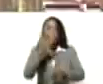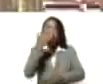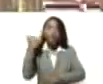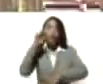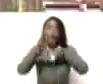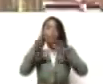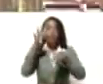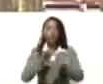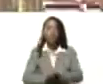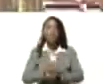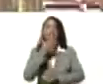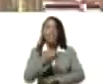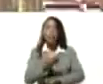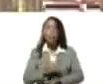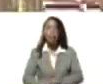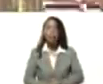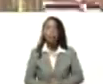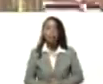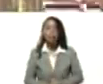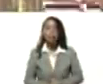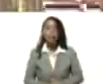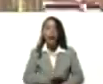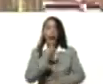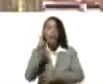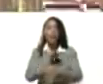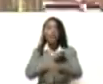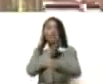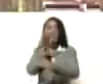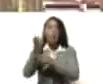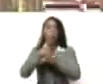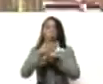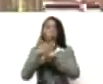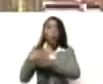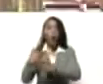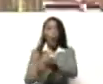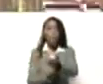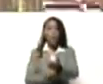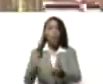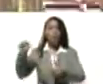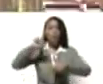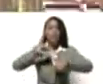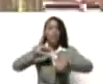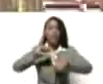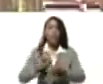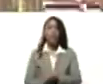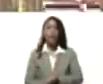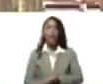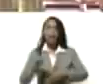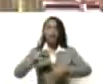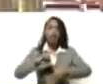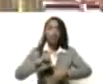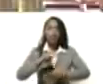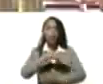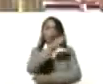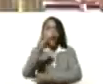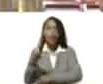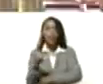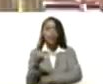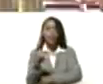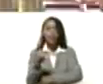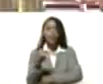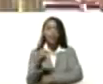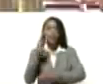diciembre allá fuimos a compartir con nuestros hermanos de centroamérica de suramérica del caribe en la